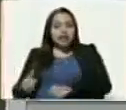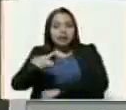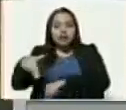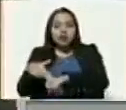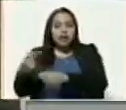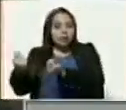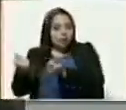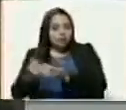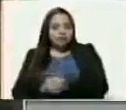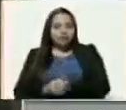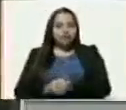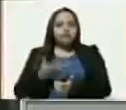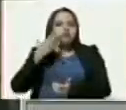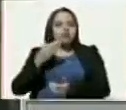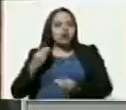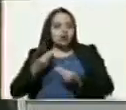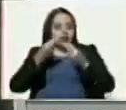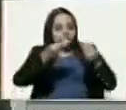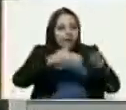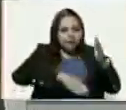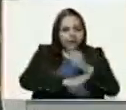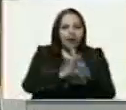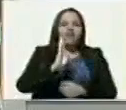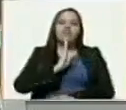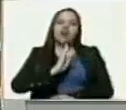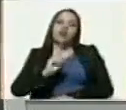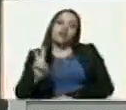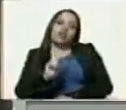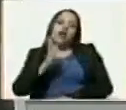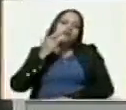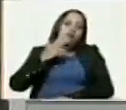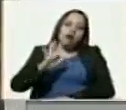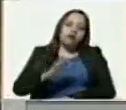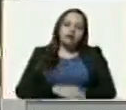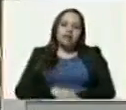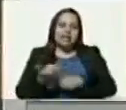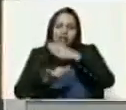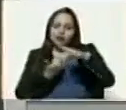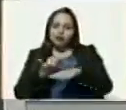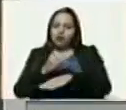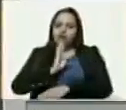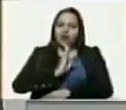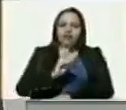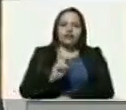tarjeta. Aperturamos en el Banco Venezuela, por decir algo, vamos a nombrar alguna de las instituciones venezolanas,